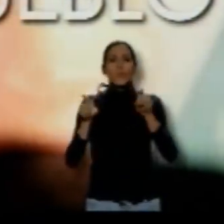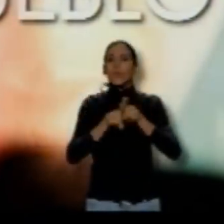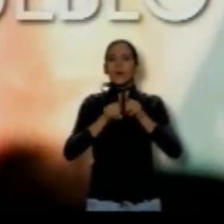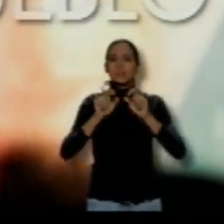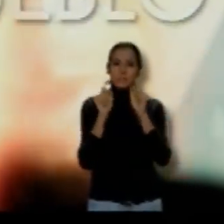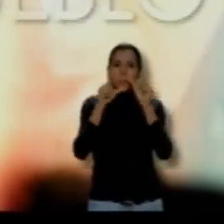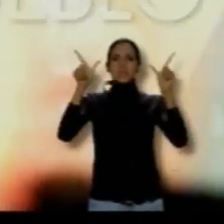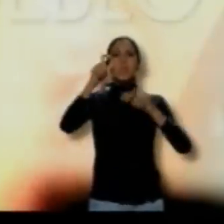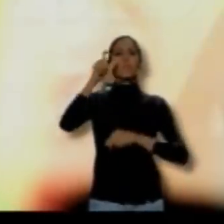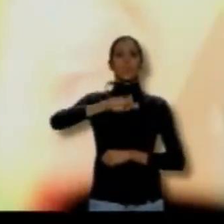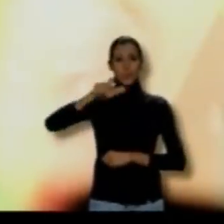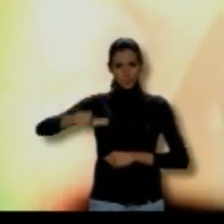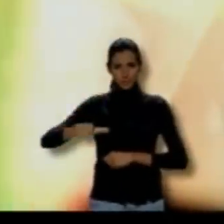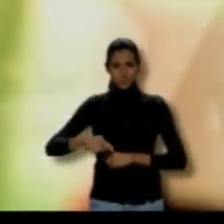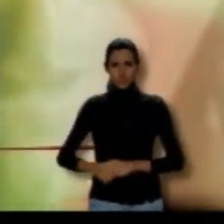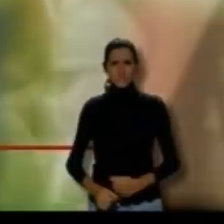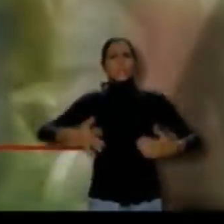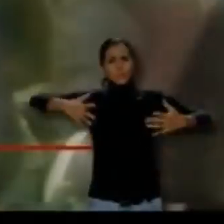pueblo.